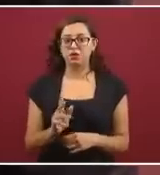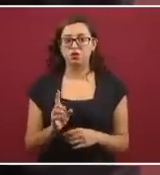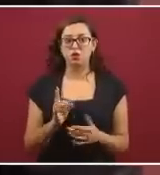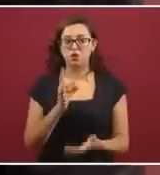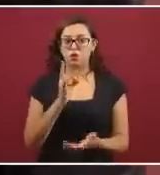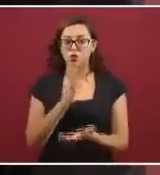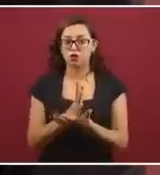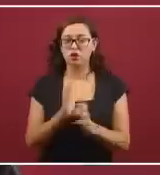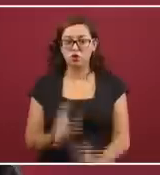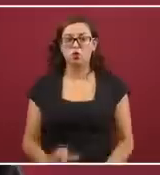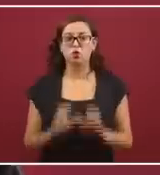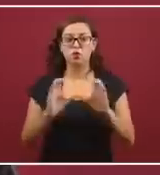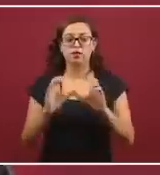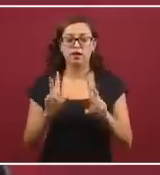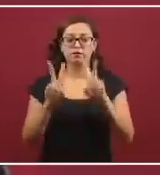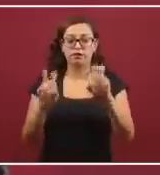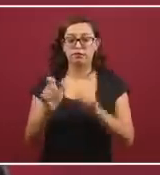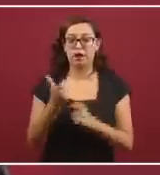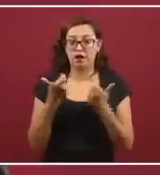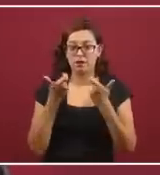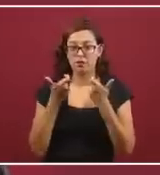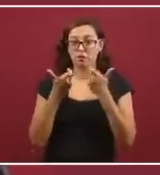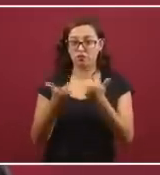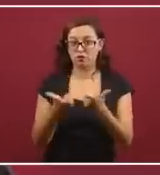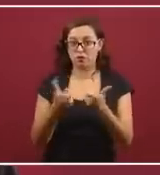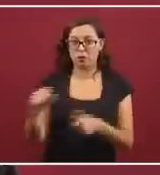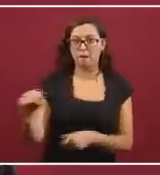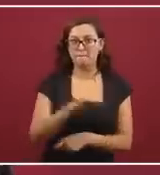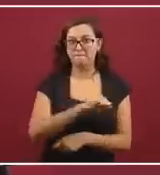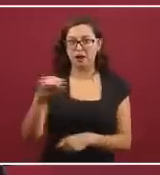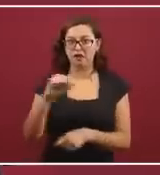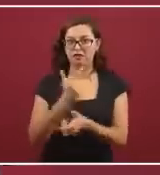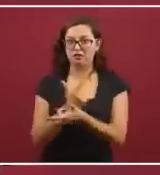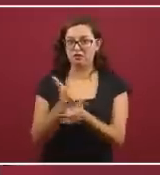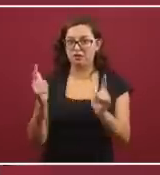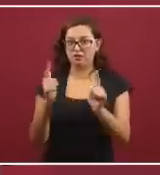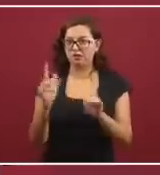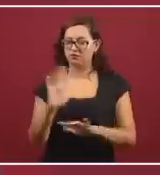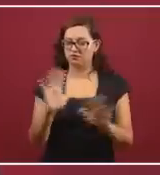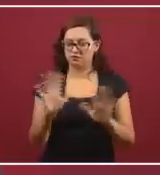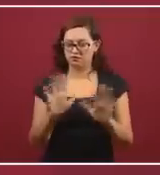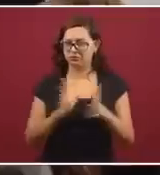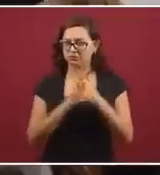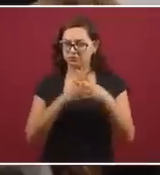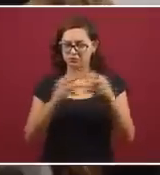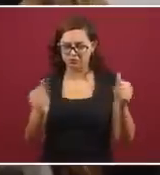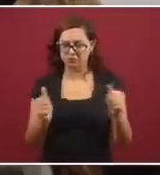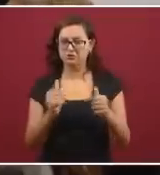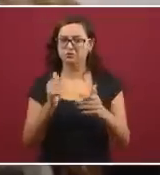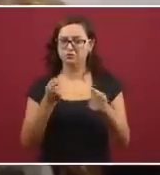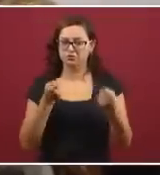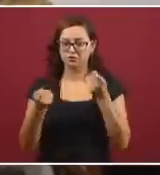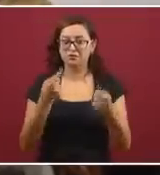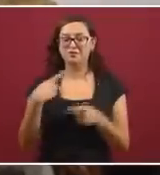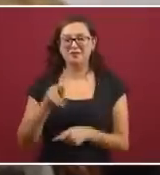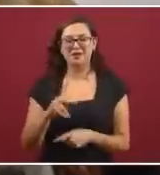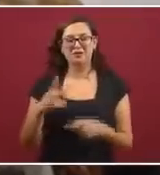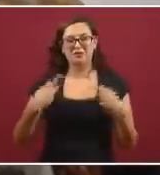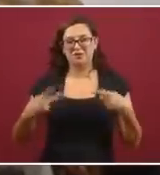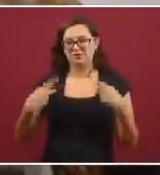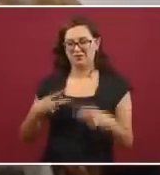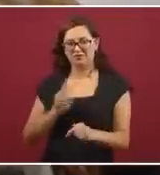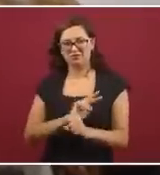queremos que eso desaparezca darle al ciudadano toda la